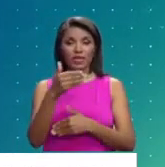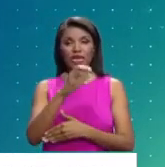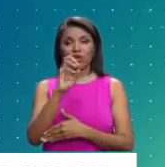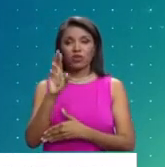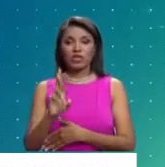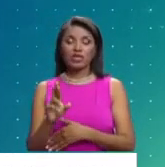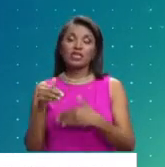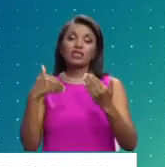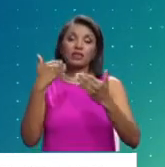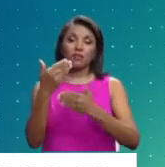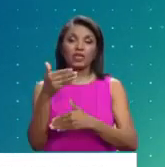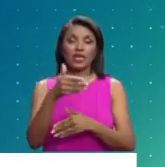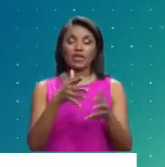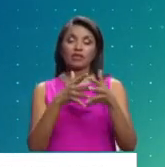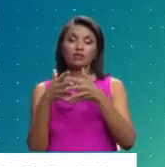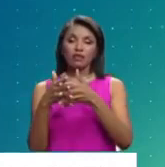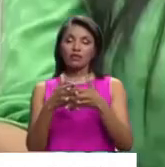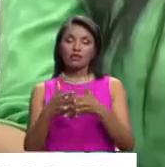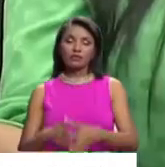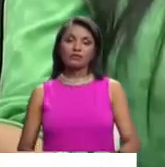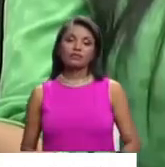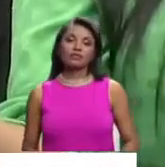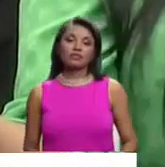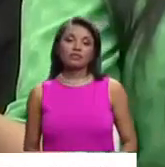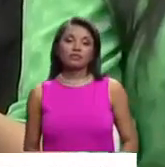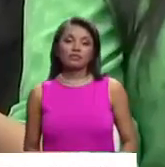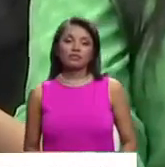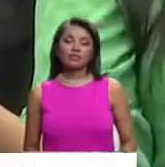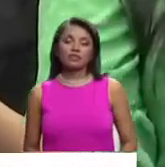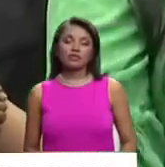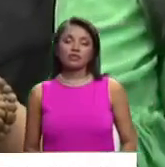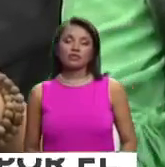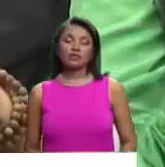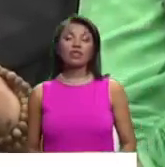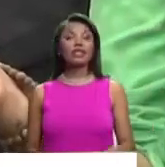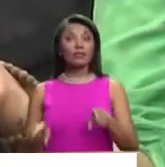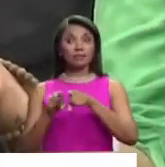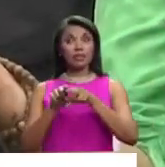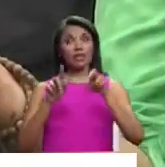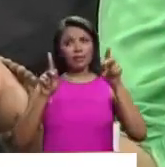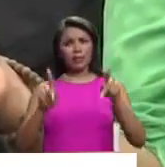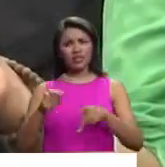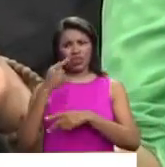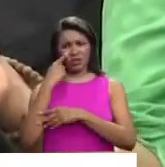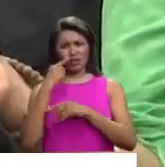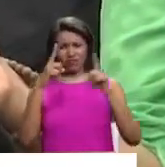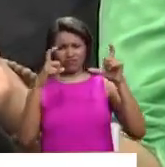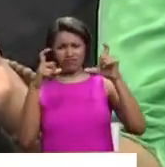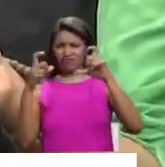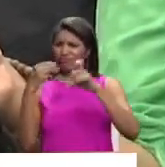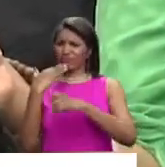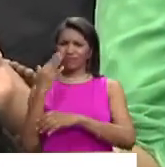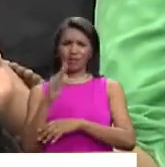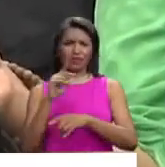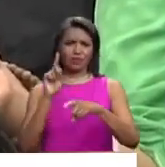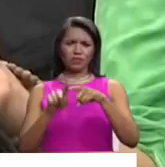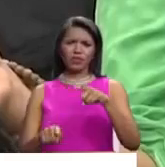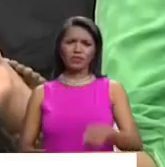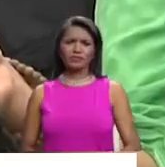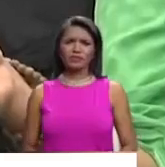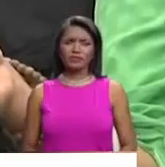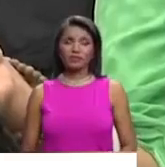en los Estados Unidos. Y también la denuncia ciudadana. En el caso de